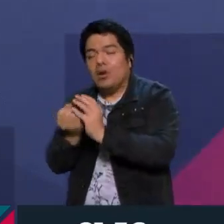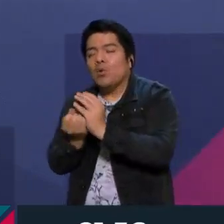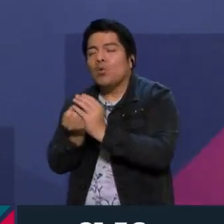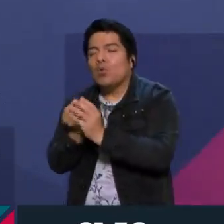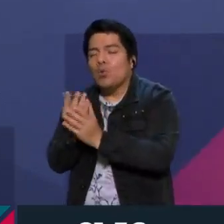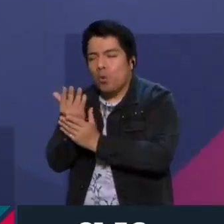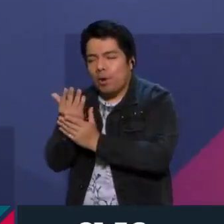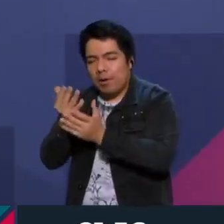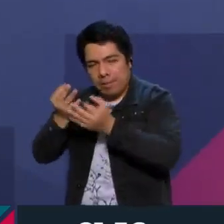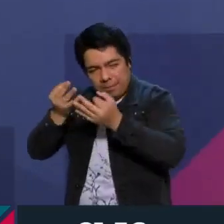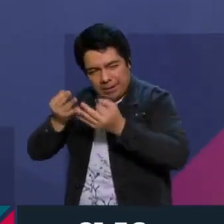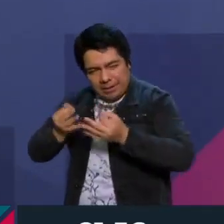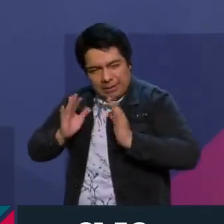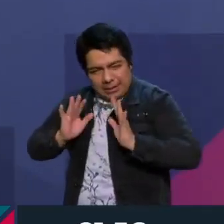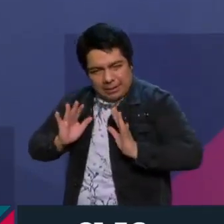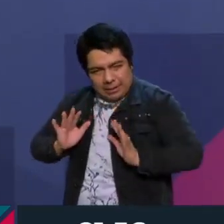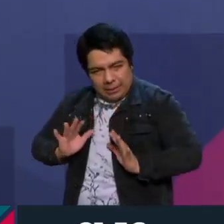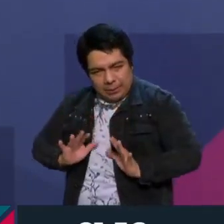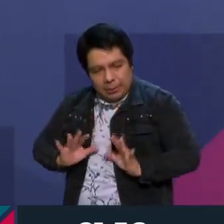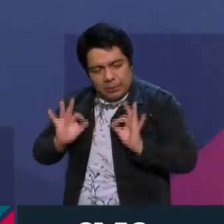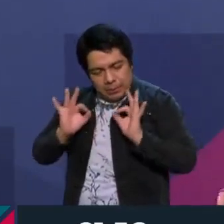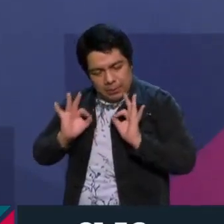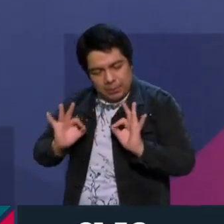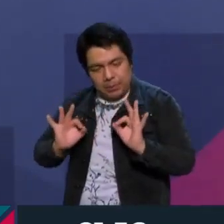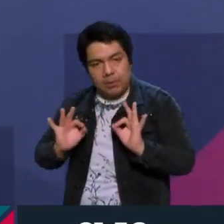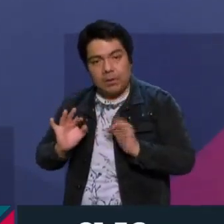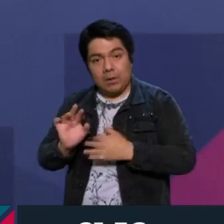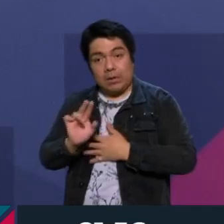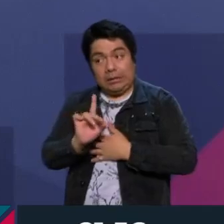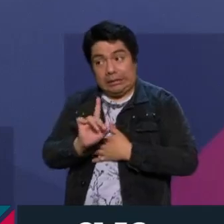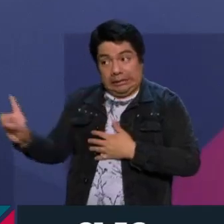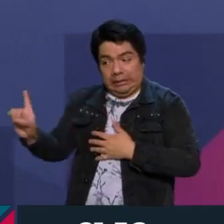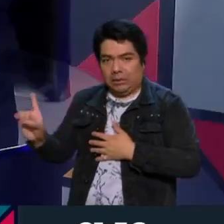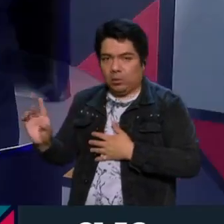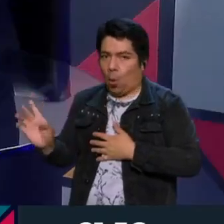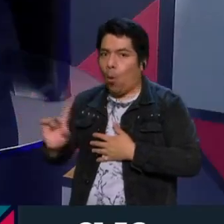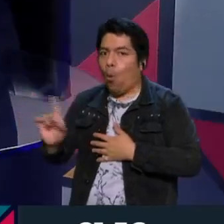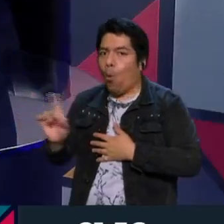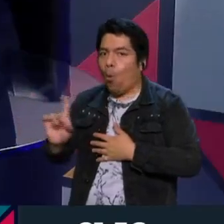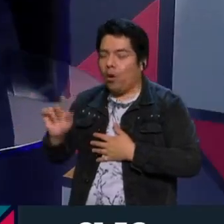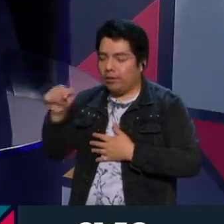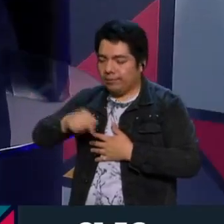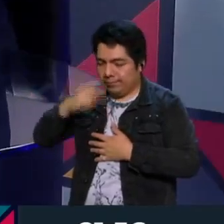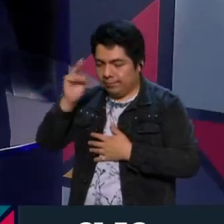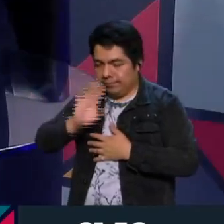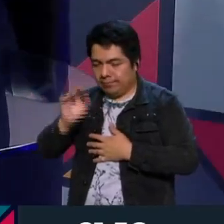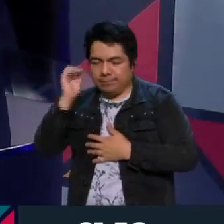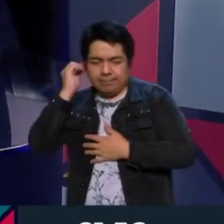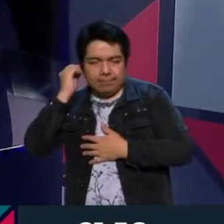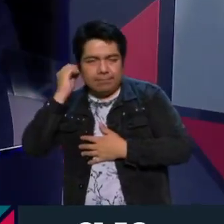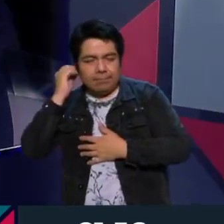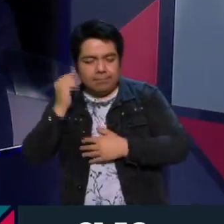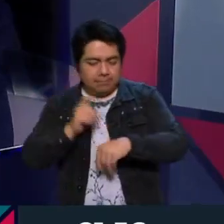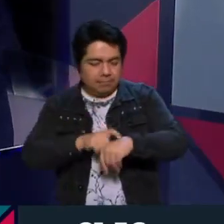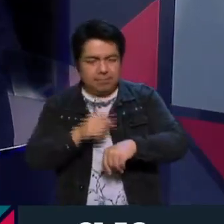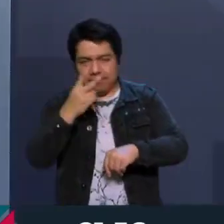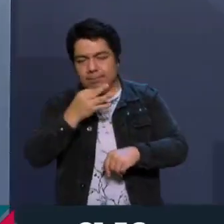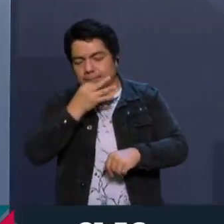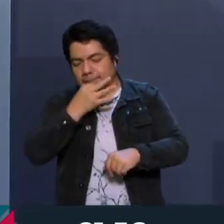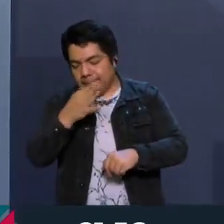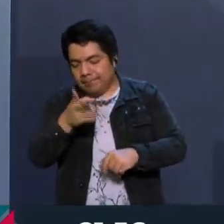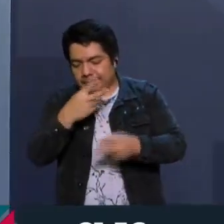más civilizada y más coherente, porque no queremos una ultraderecha en este país. Así es, y me gustaría retomar un poquito, nos quedan 2 minutitos, pero me